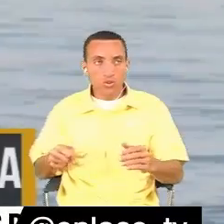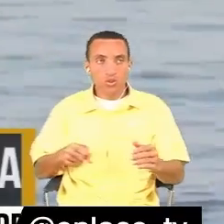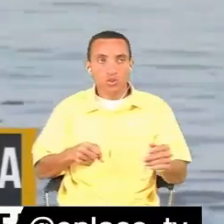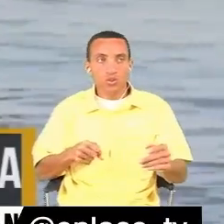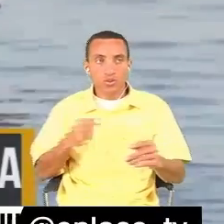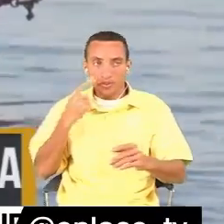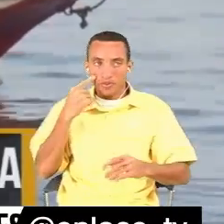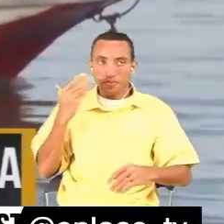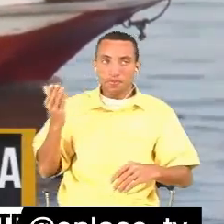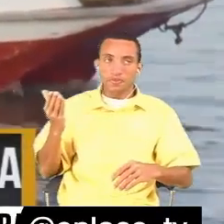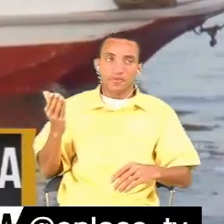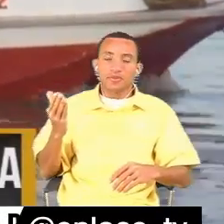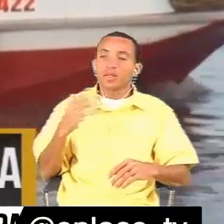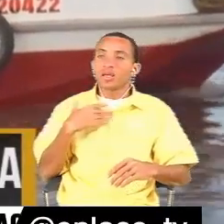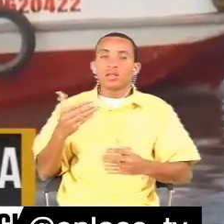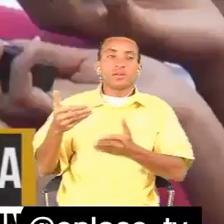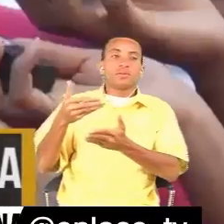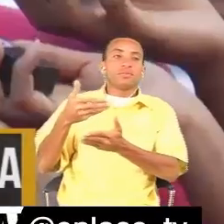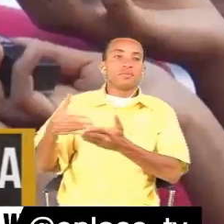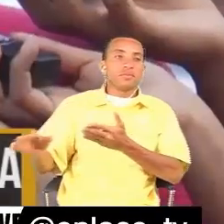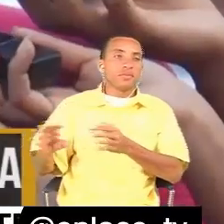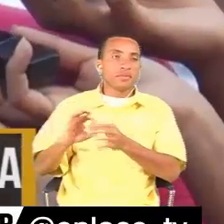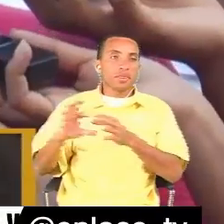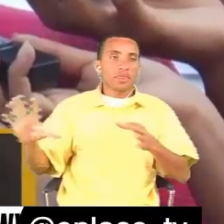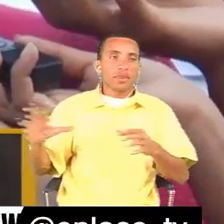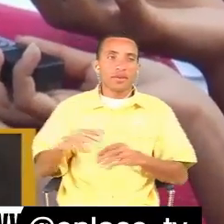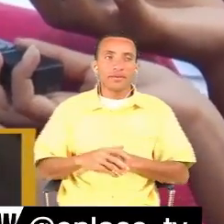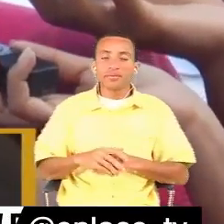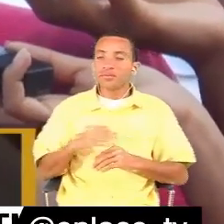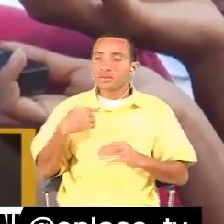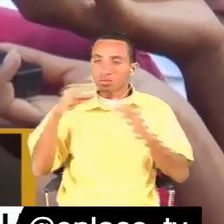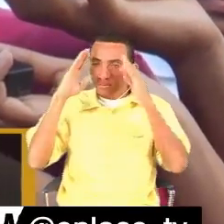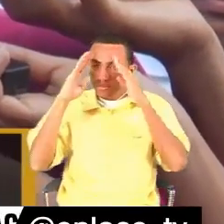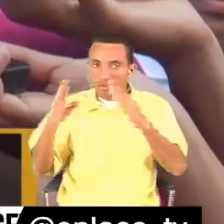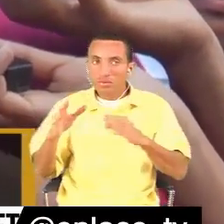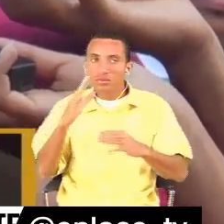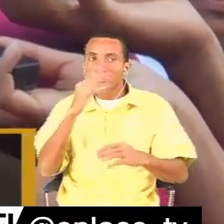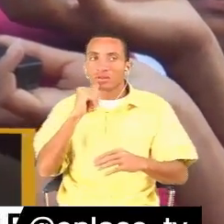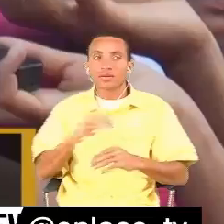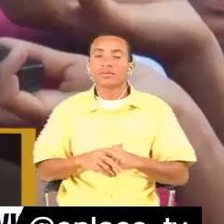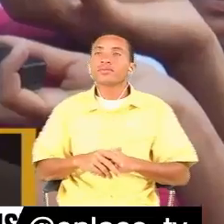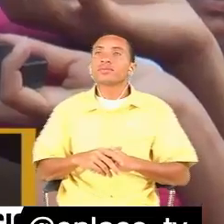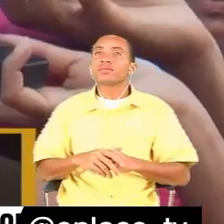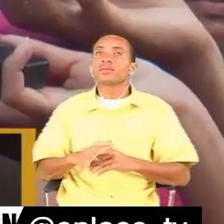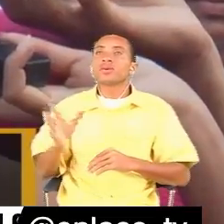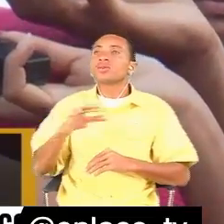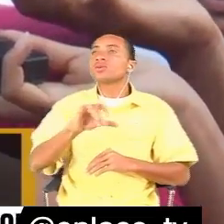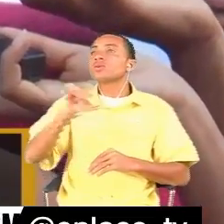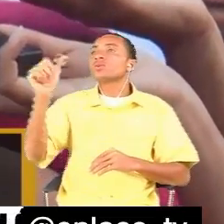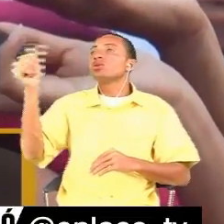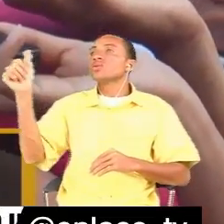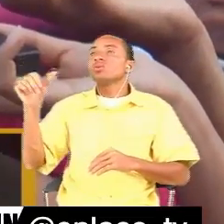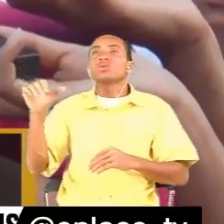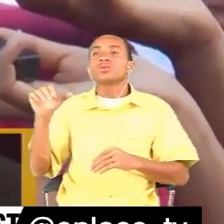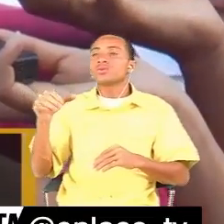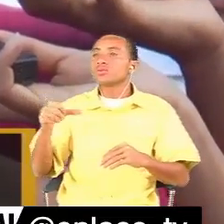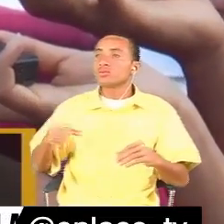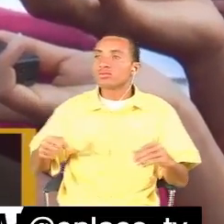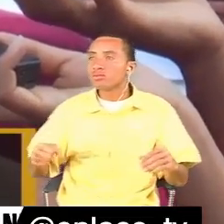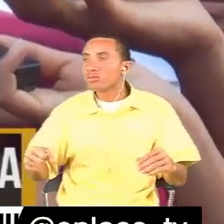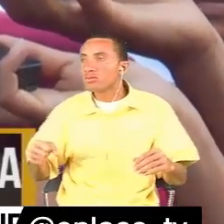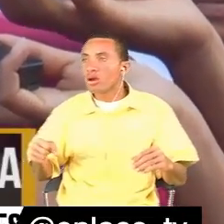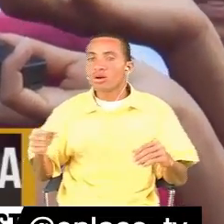excluidos de la contratación de Navelena. La Navelena nunca lo han tenido a nosotros pendiente, todo el tiempo trayendo pilotos de afuera, ¿me entiendes?